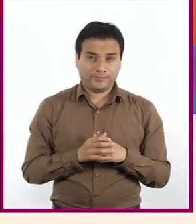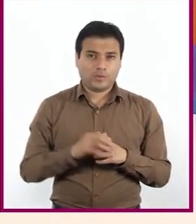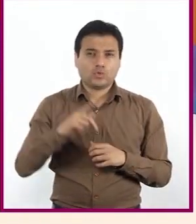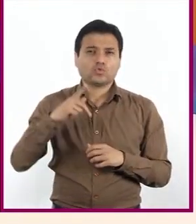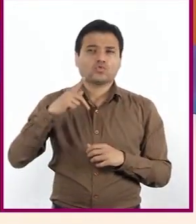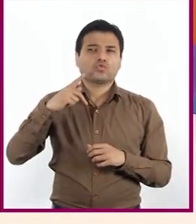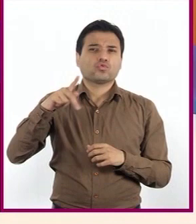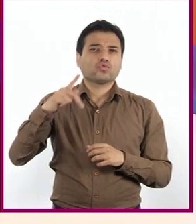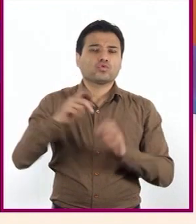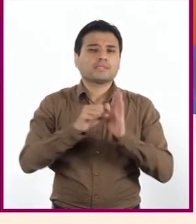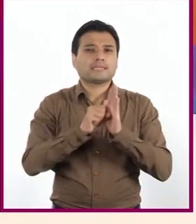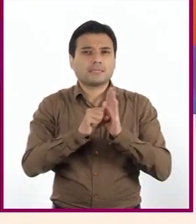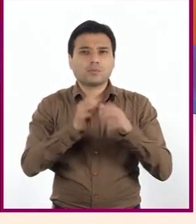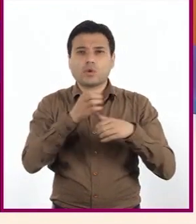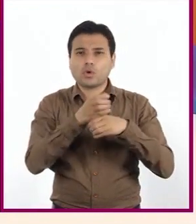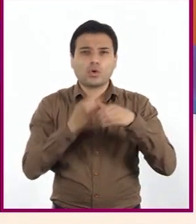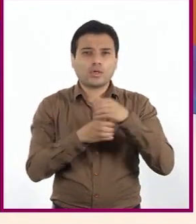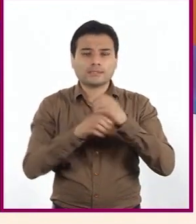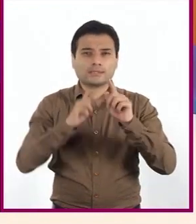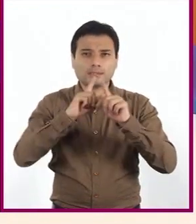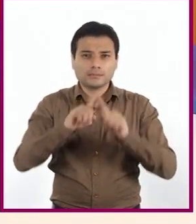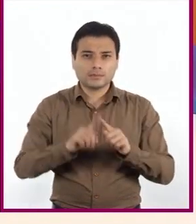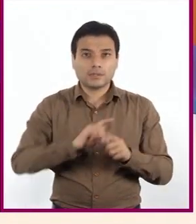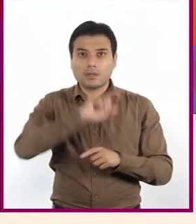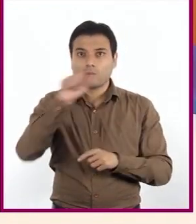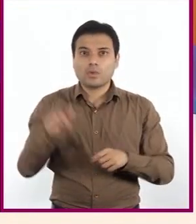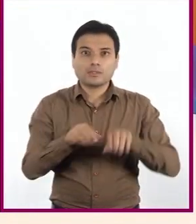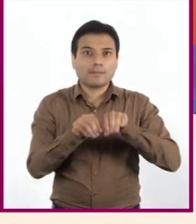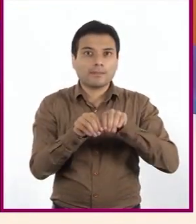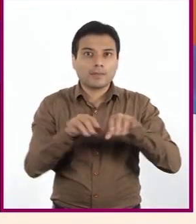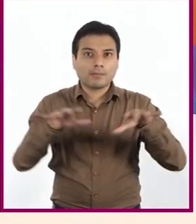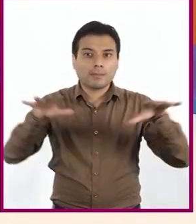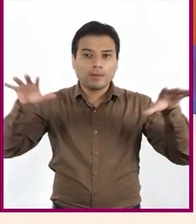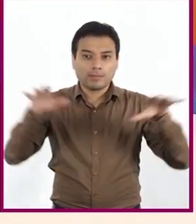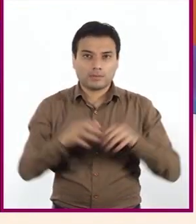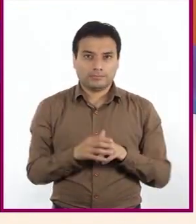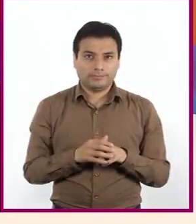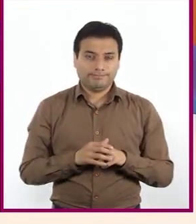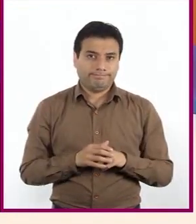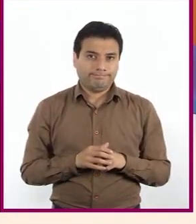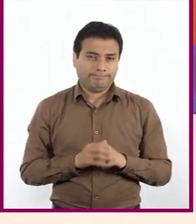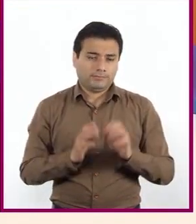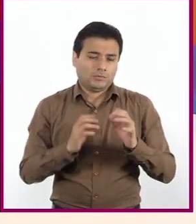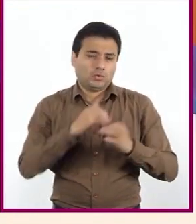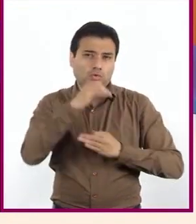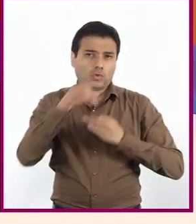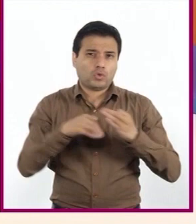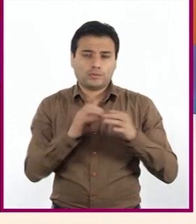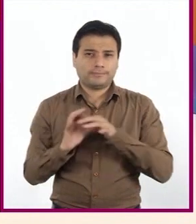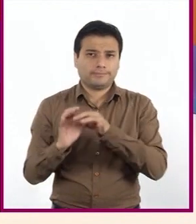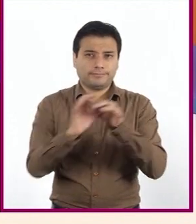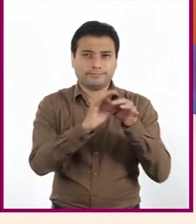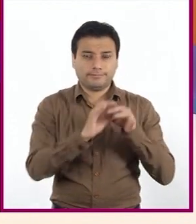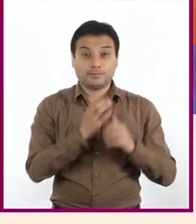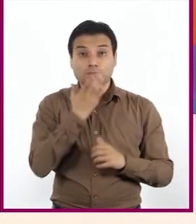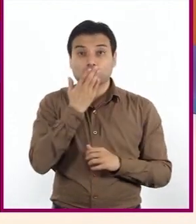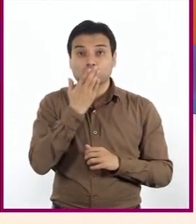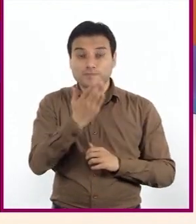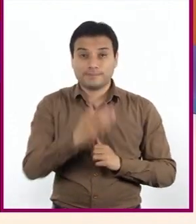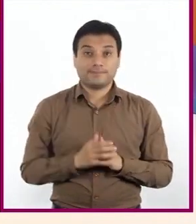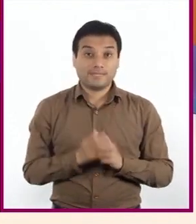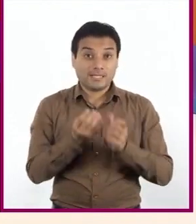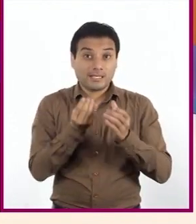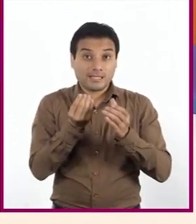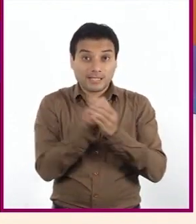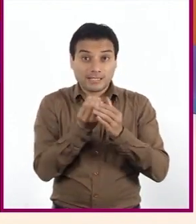se extendieron entre pueblos mesoamericanos como elementos culturales comunes. Bien, hemos llegado